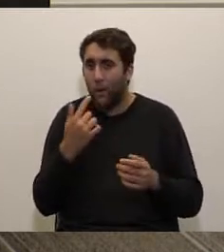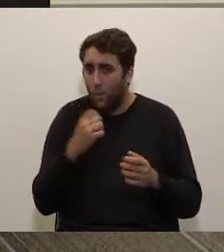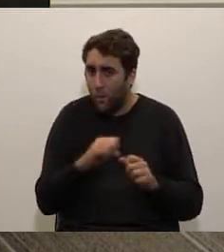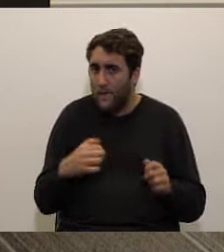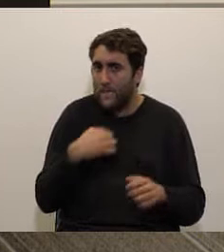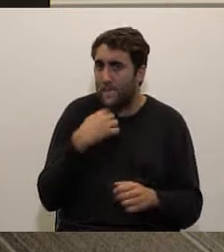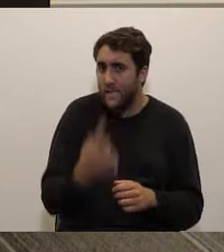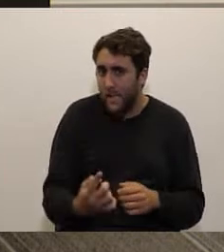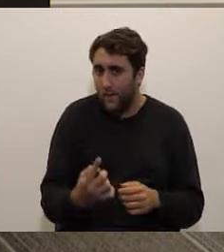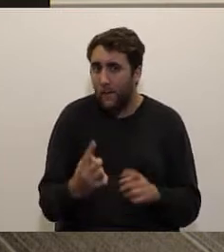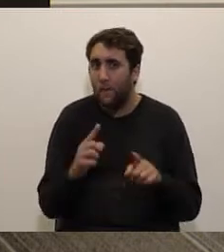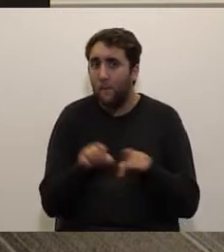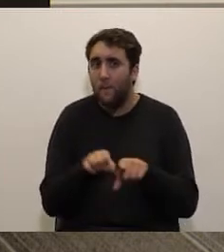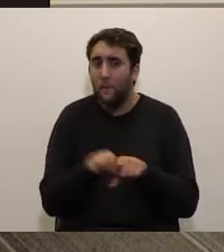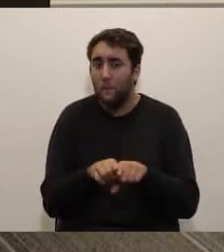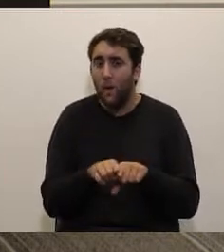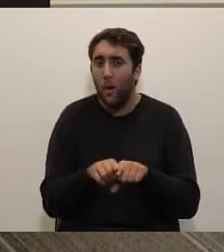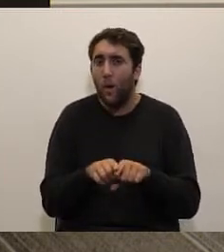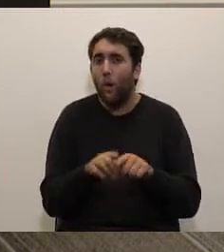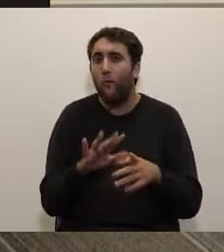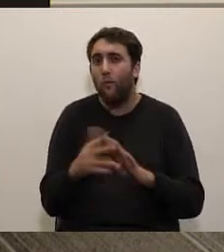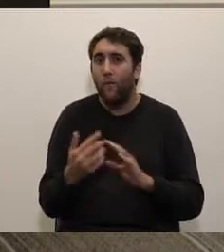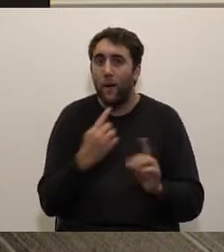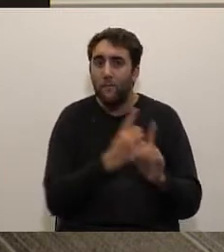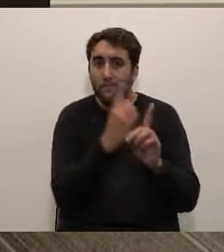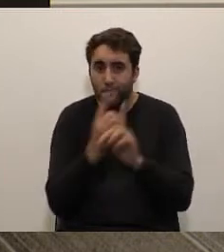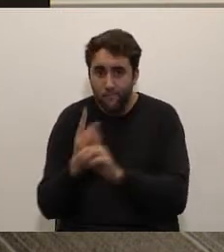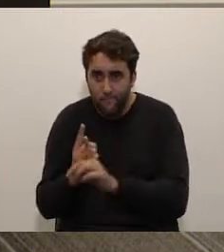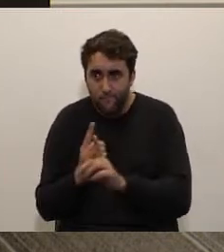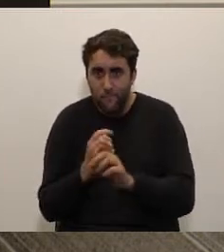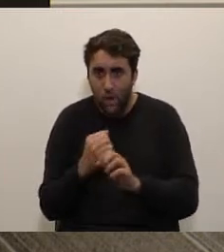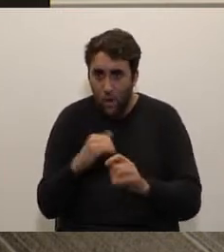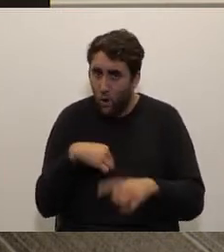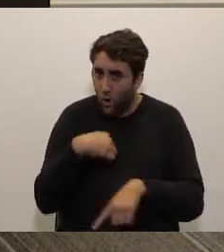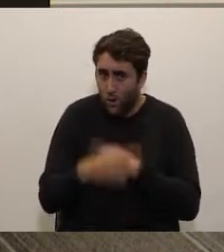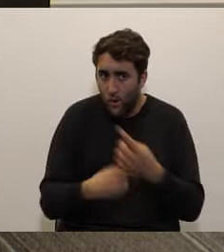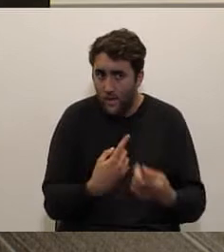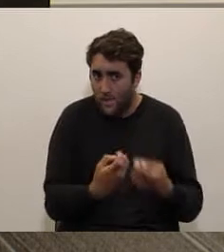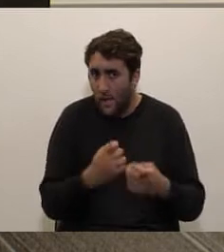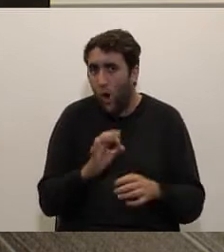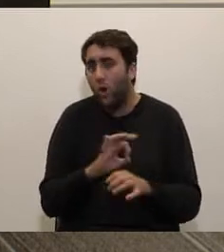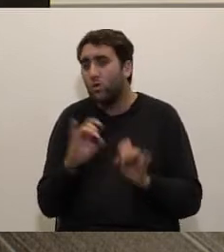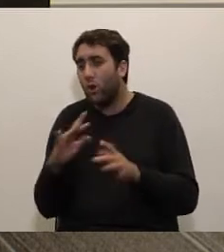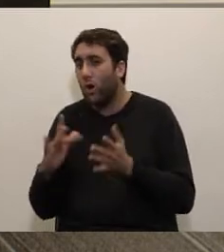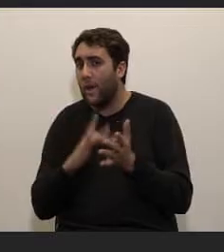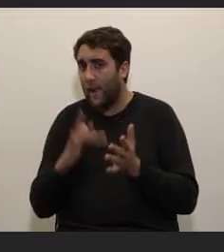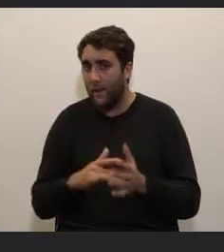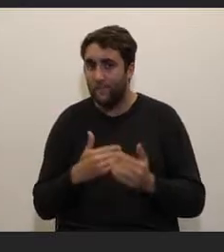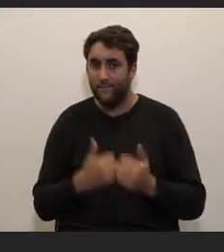sinergias también en lo que refiere a los encuentros presenciales y si estos todavía son necesarios, ¿no?